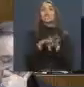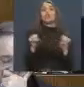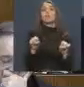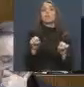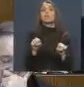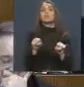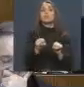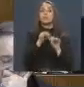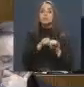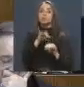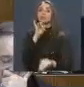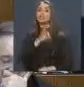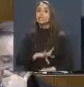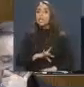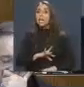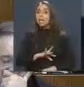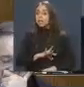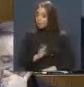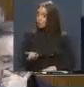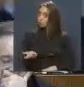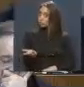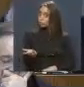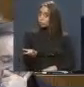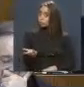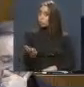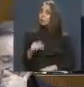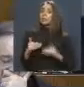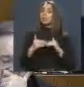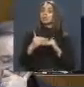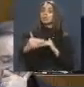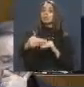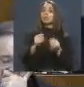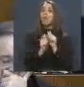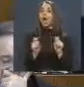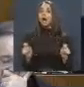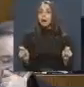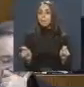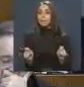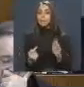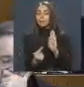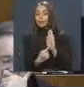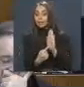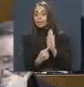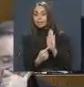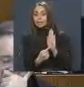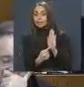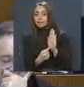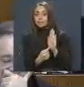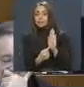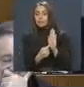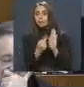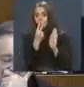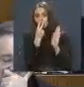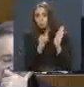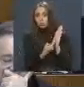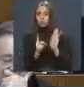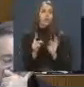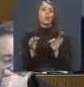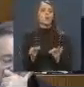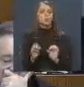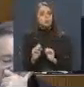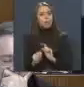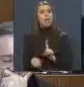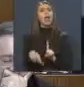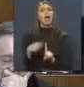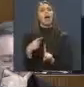Chile. De eso se trata lo que viene, que son las campañas. Pero en este caso, no nos parece justo de que